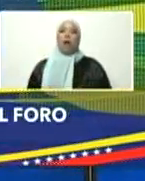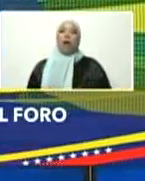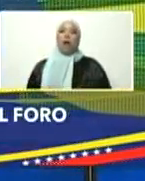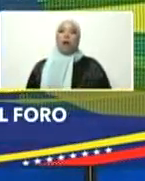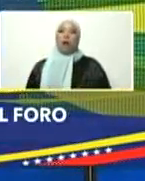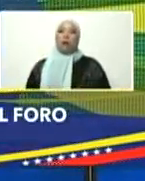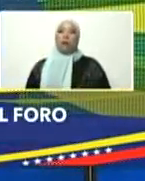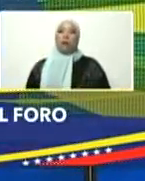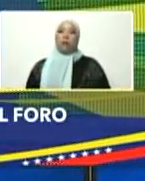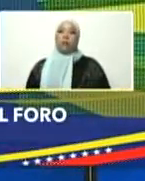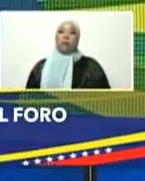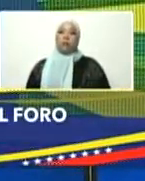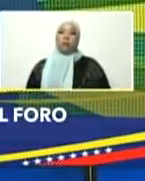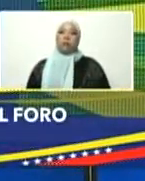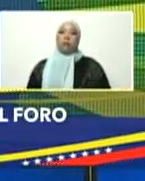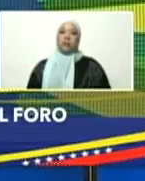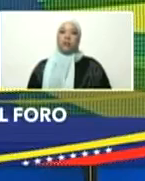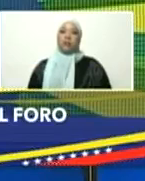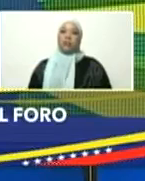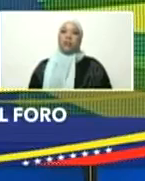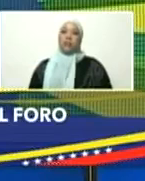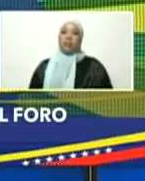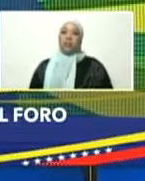Les deseo